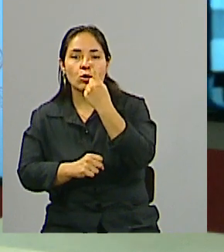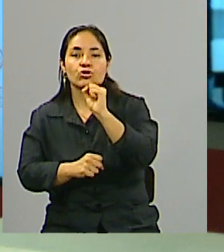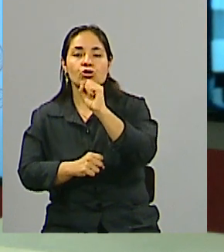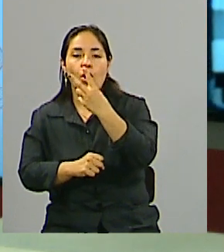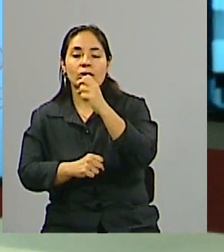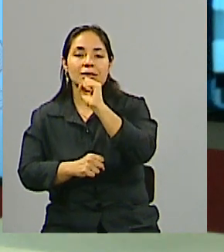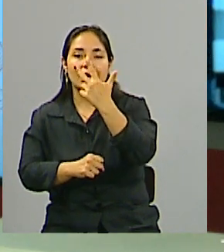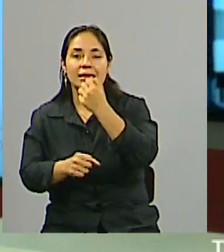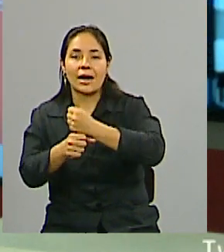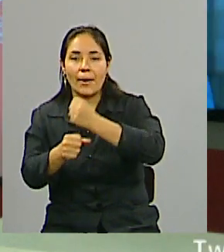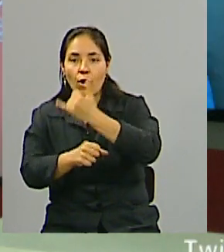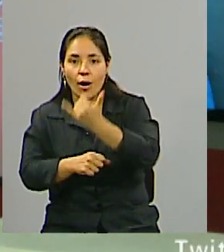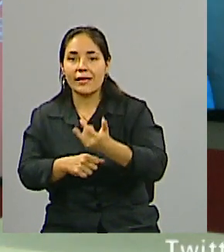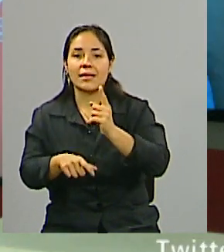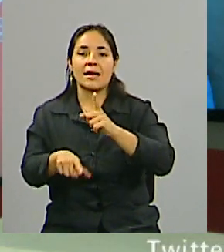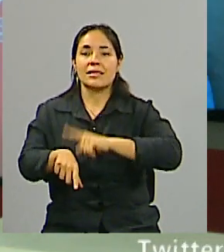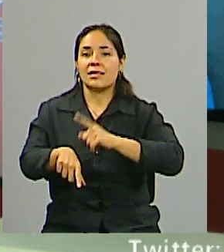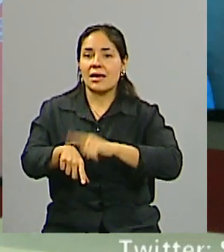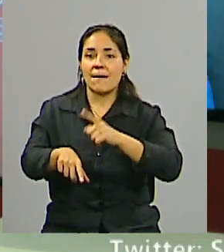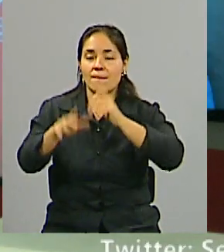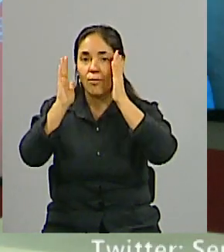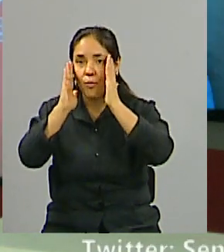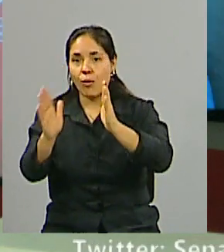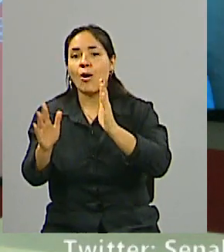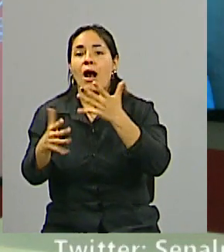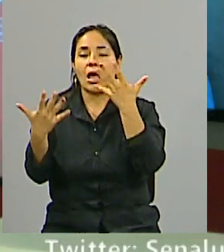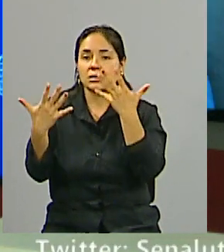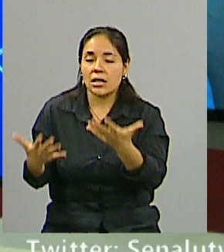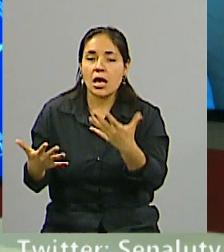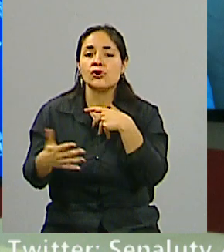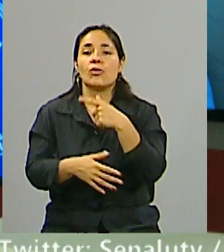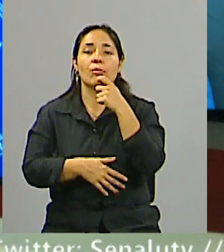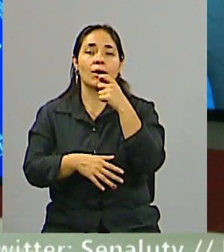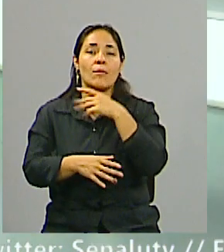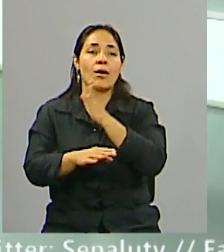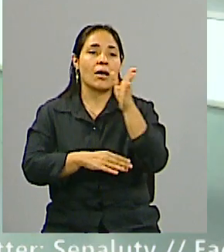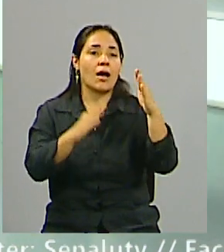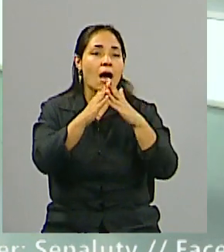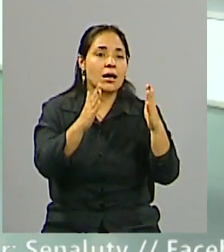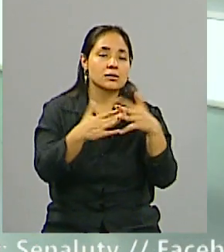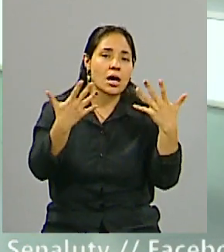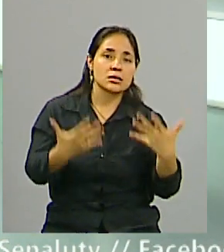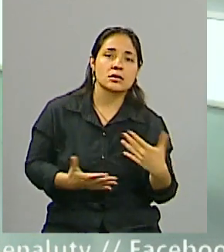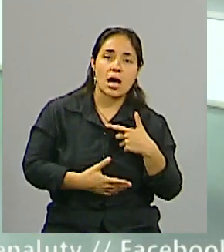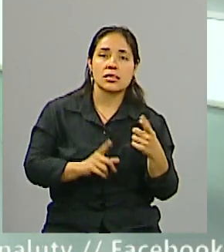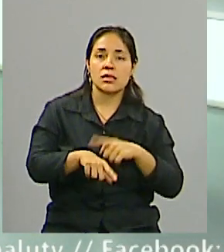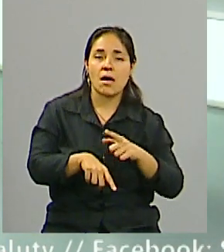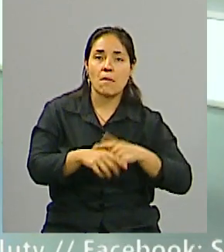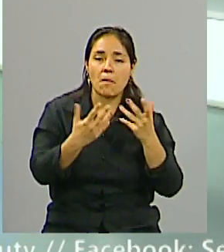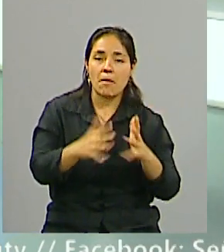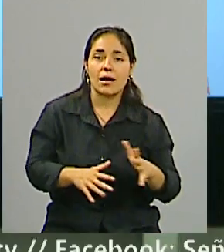demanda tiempo. Tiempo que significa trabajo, esfuerzo, cansancio, y de pronto cuando regresas a tu casa estás cansado y no tenés tiempo, sí,